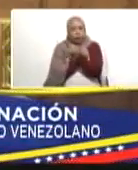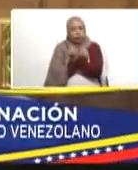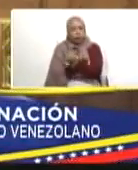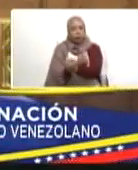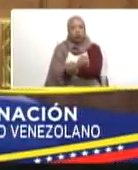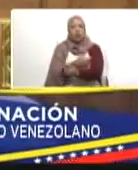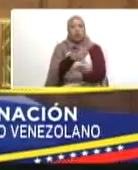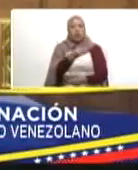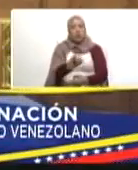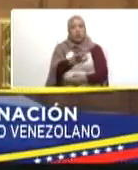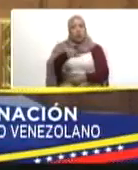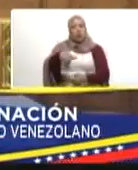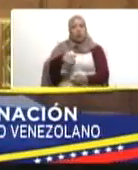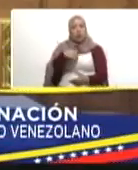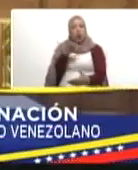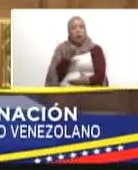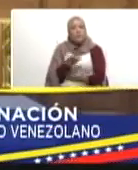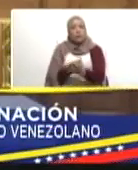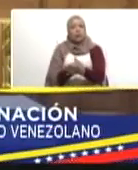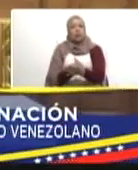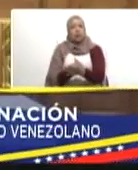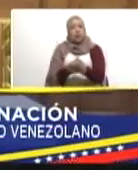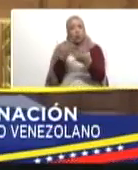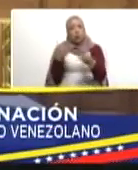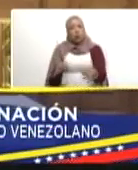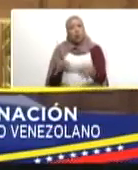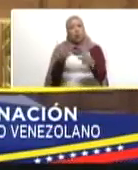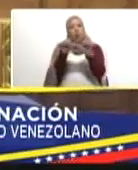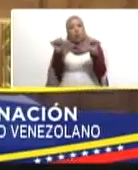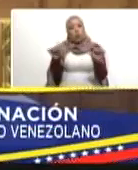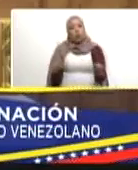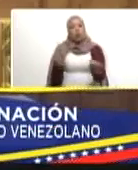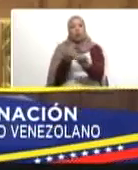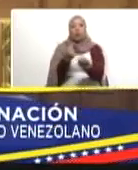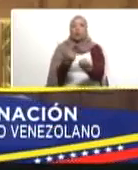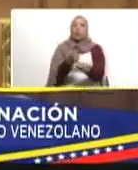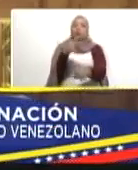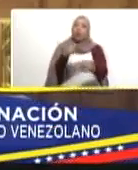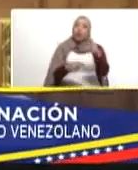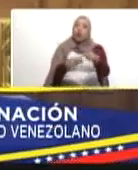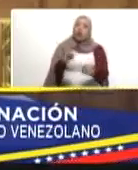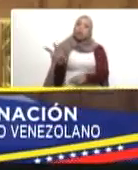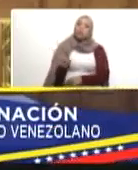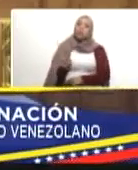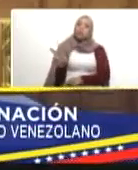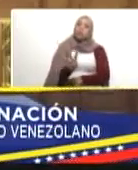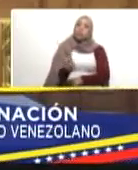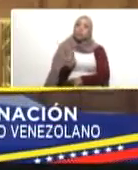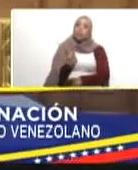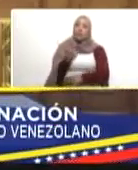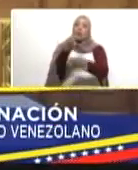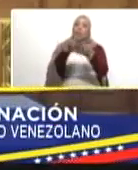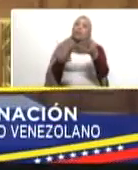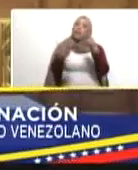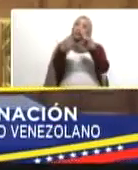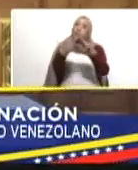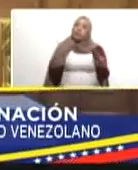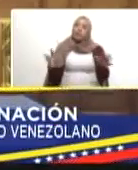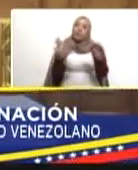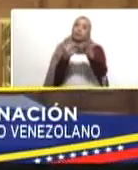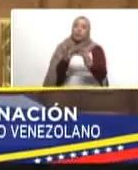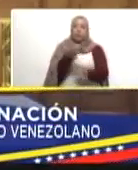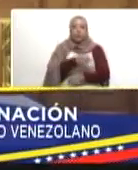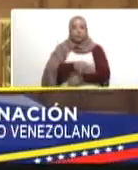los cuales tendemos nuestras manos modestamente con el modelo que estamos construyendo en Venezuela de los cuadrantes de paz y de la unión